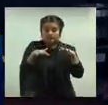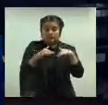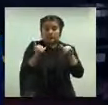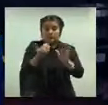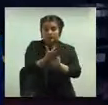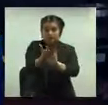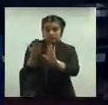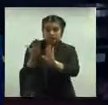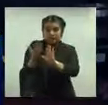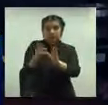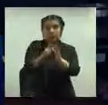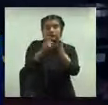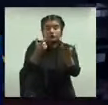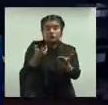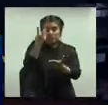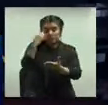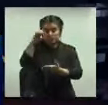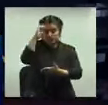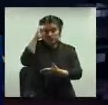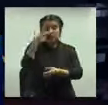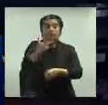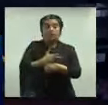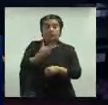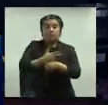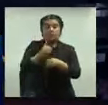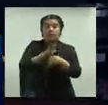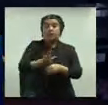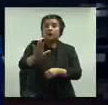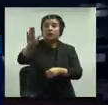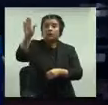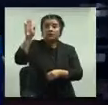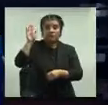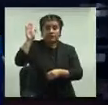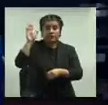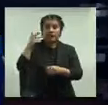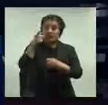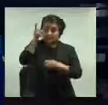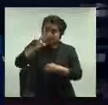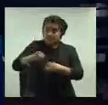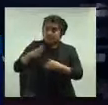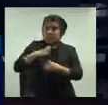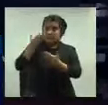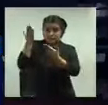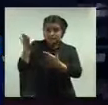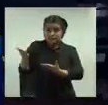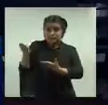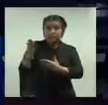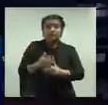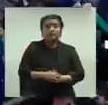a la Constitución Política de la República para la juramentación respectiva.